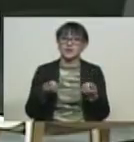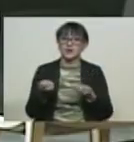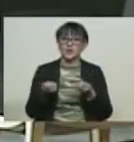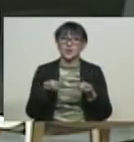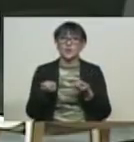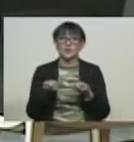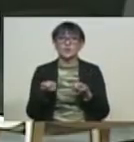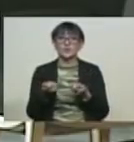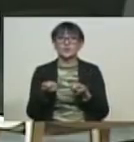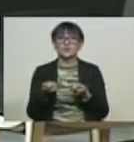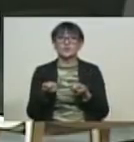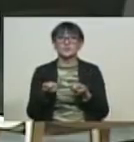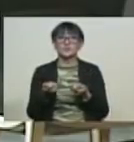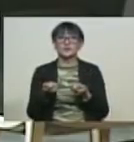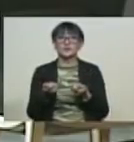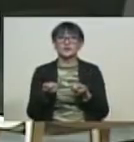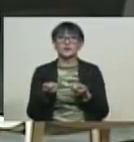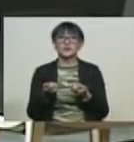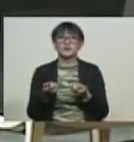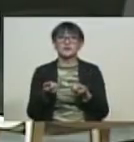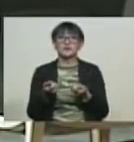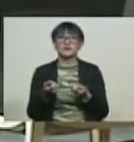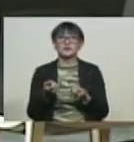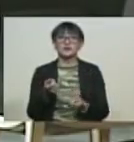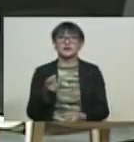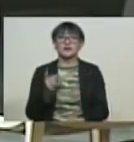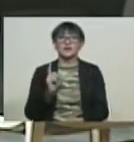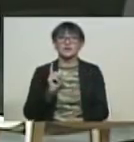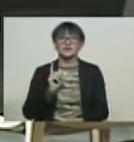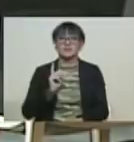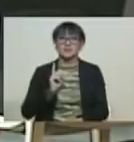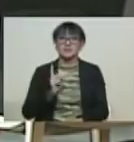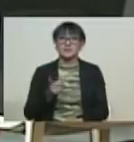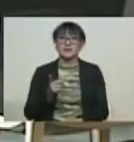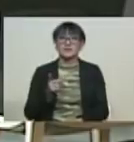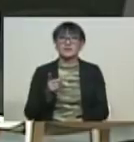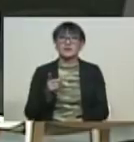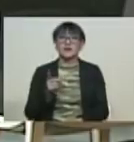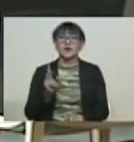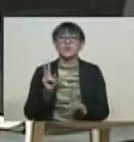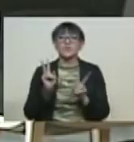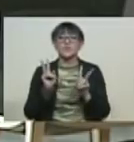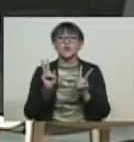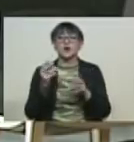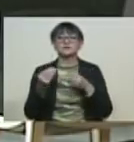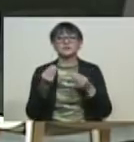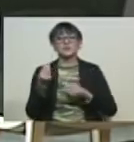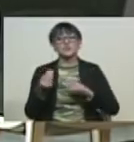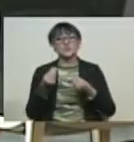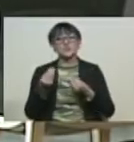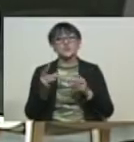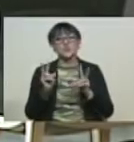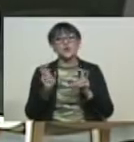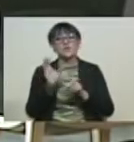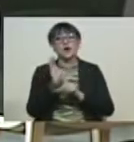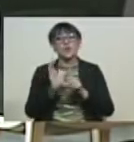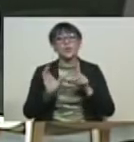económica, debemos construir una nueva cultura